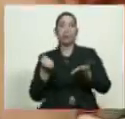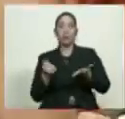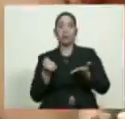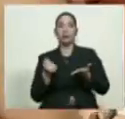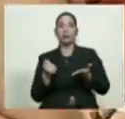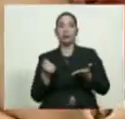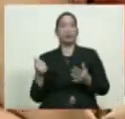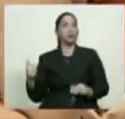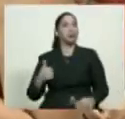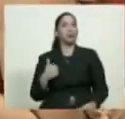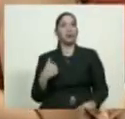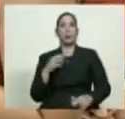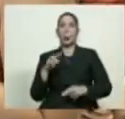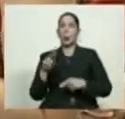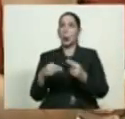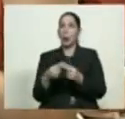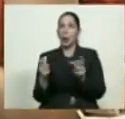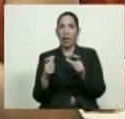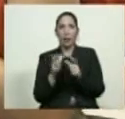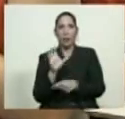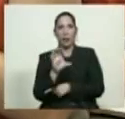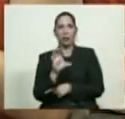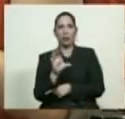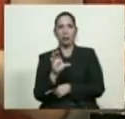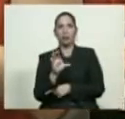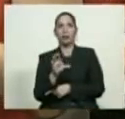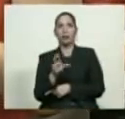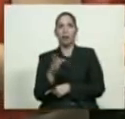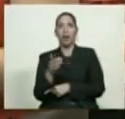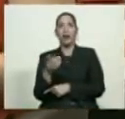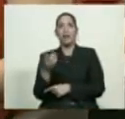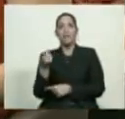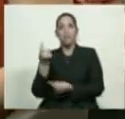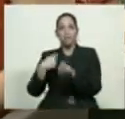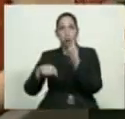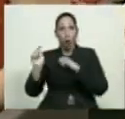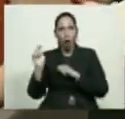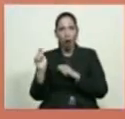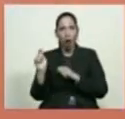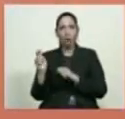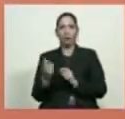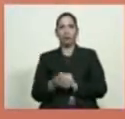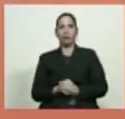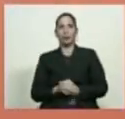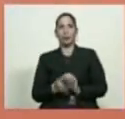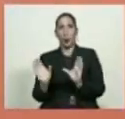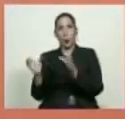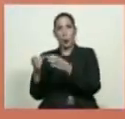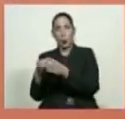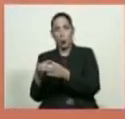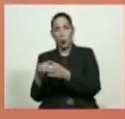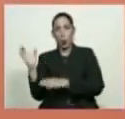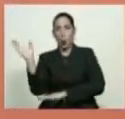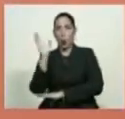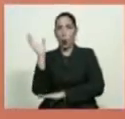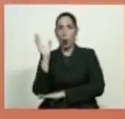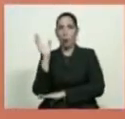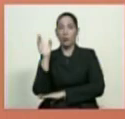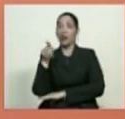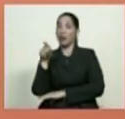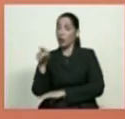beneficio relacionado con el carnet de la patria. Los que falsificaron los carnets de la patria para venderlo a las mafias colombianas, pues están incurriendo en un